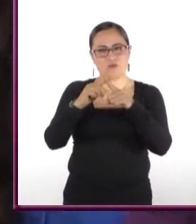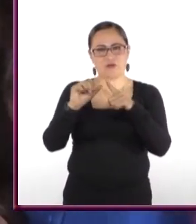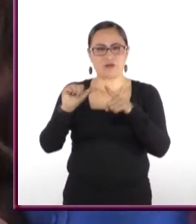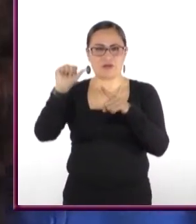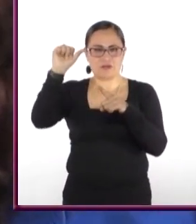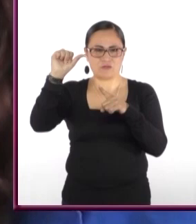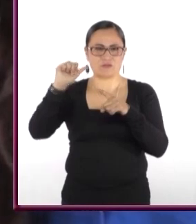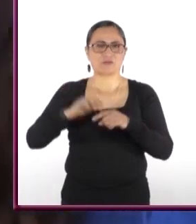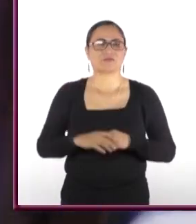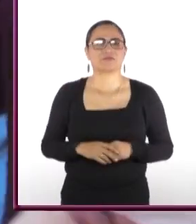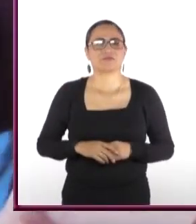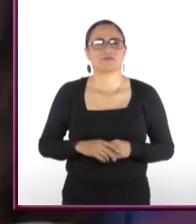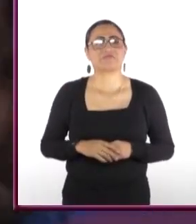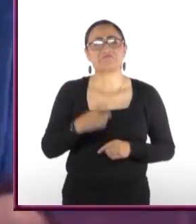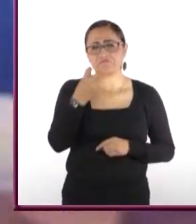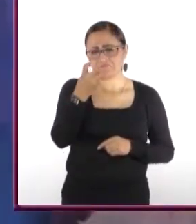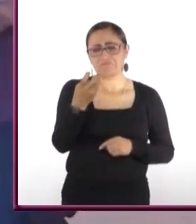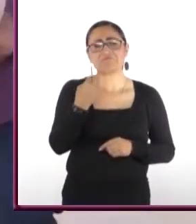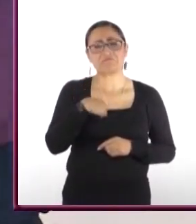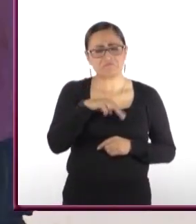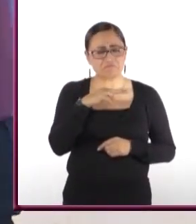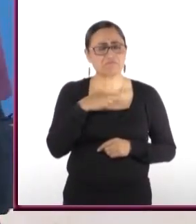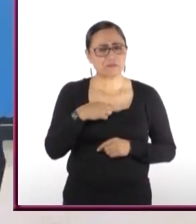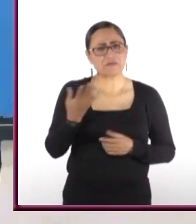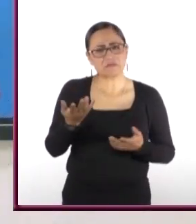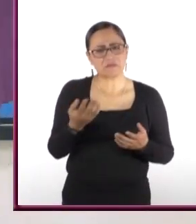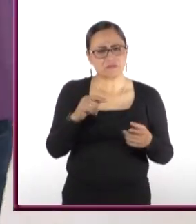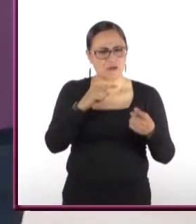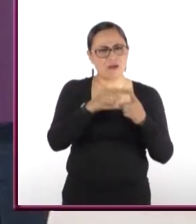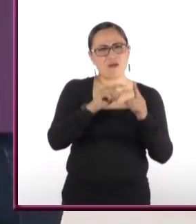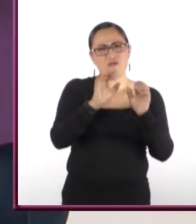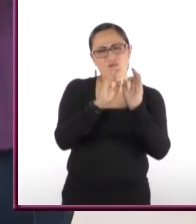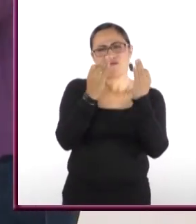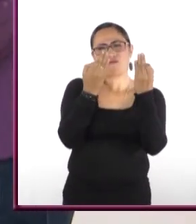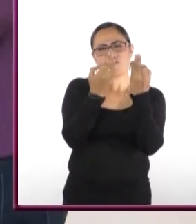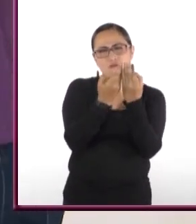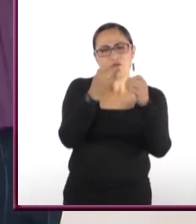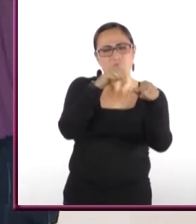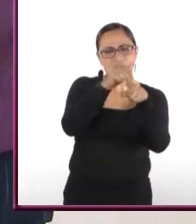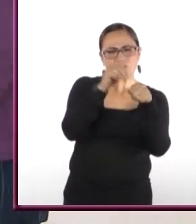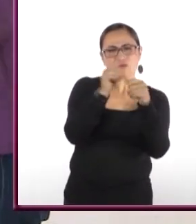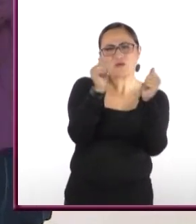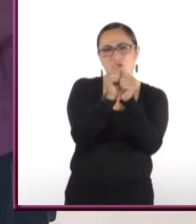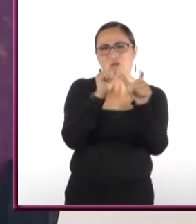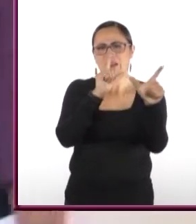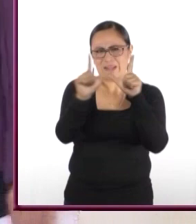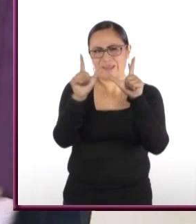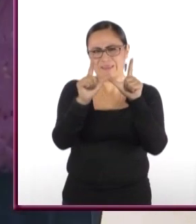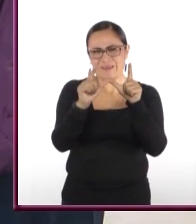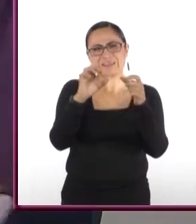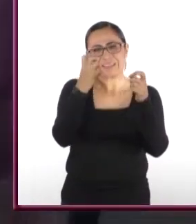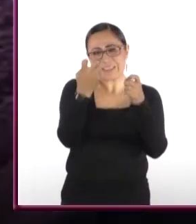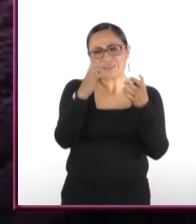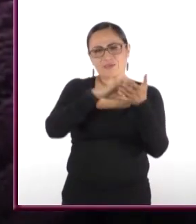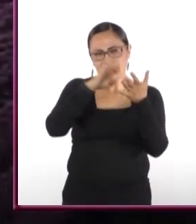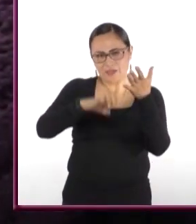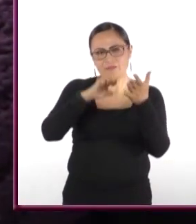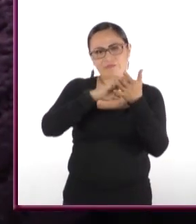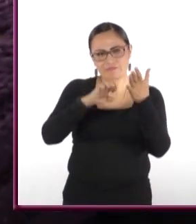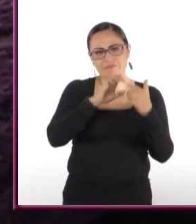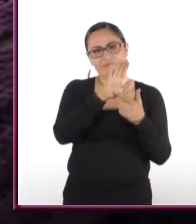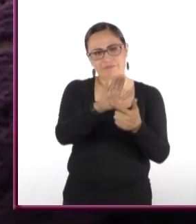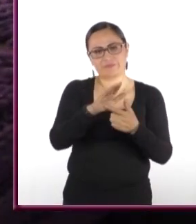altura. Eso es lo que hacemos con cosas que damos fórmulas de muchos ejemplos.